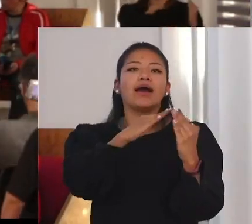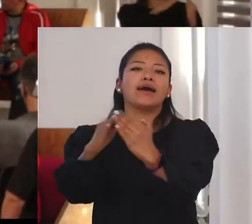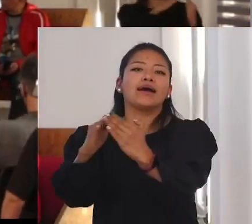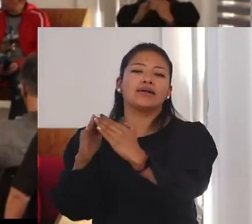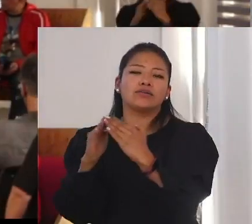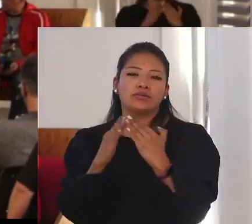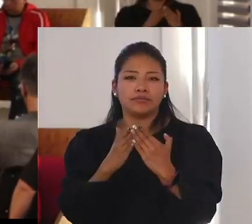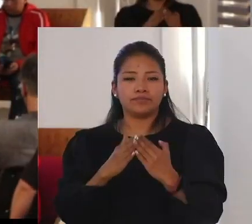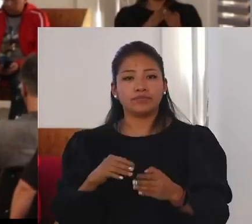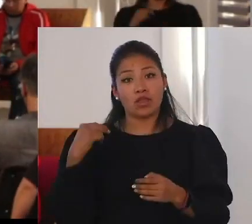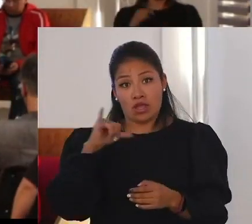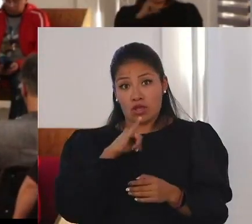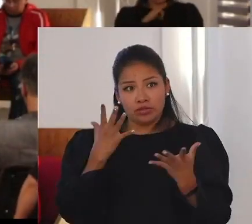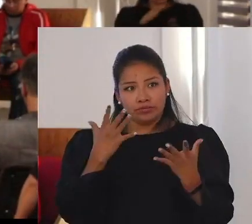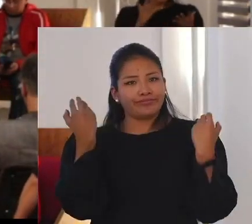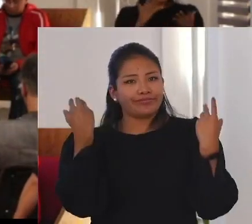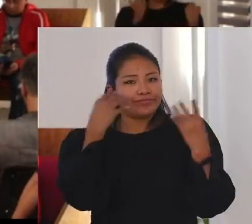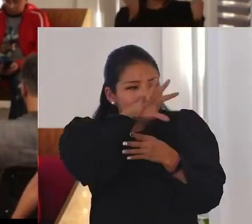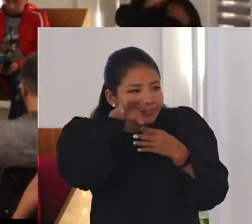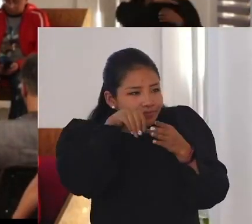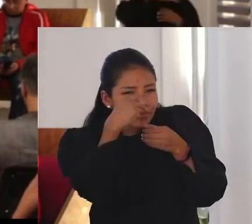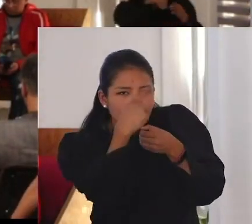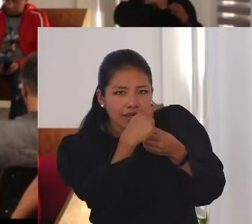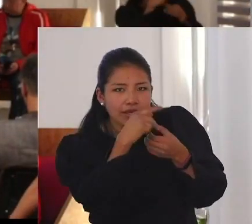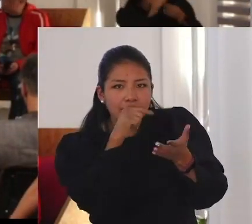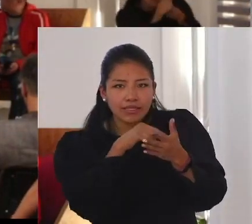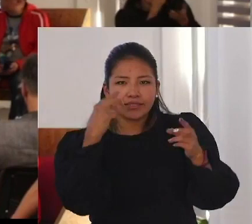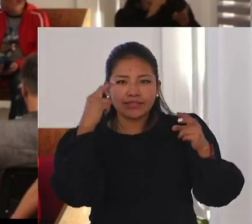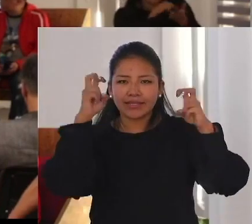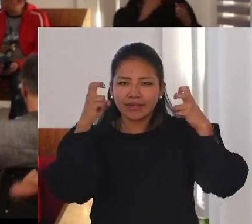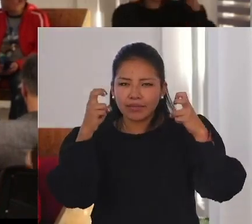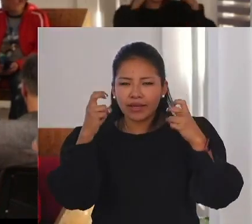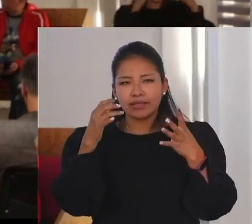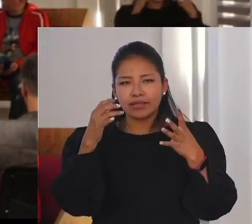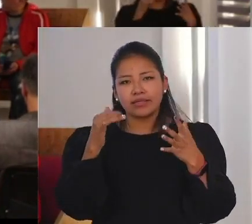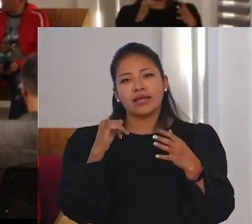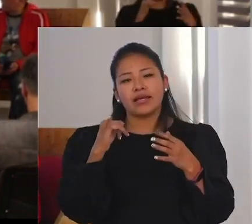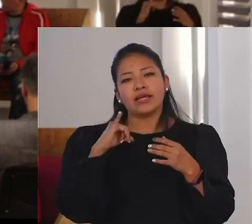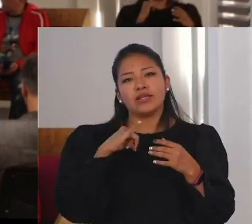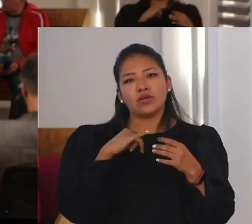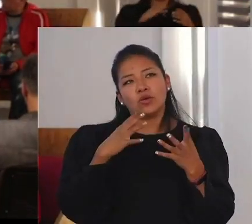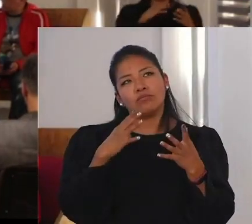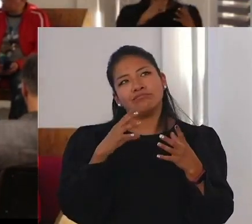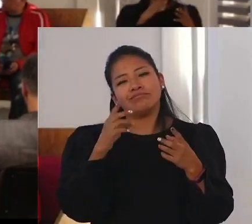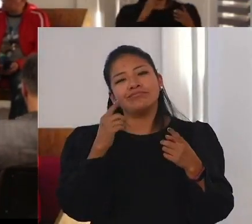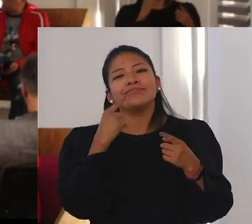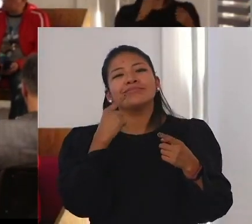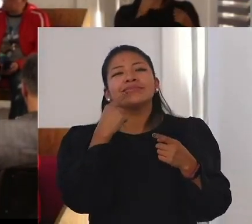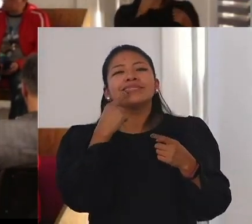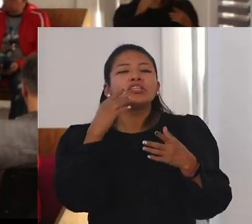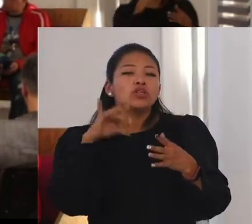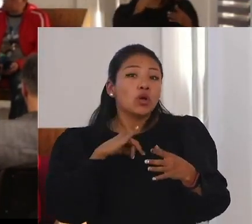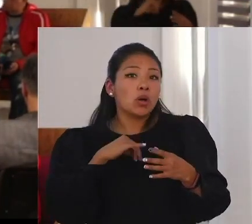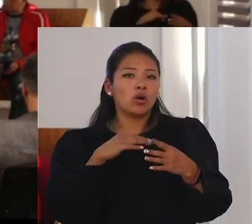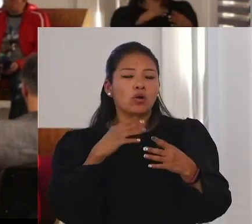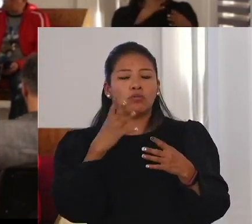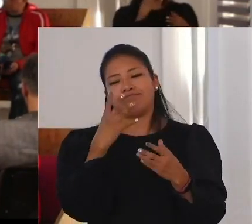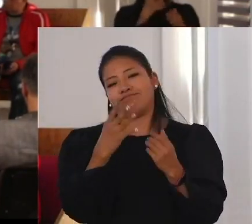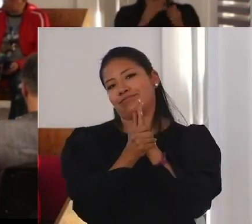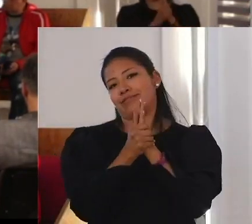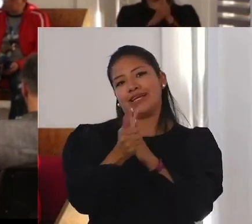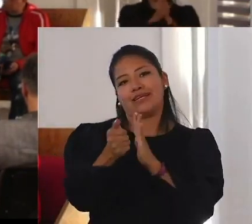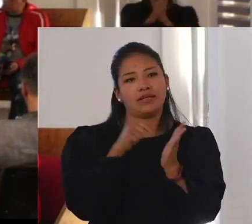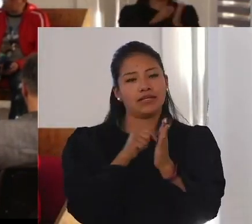esta temática me considero de alguna manera un especialista un poco por antigüedad cuarenta años trabajando en en el tema